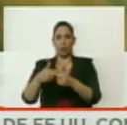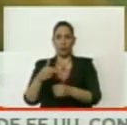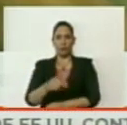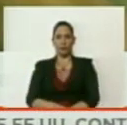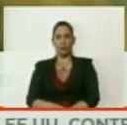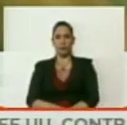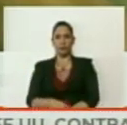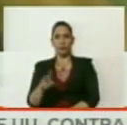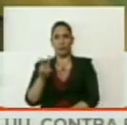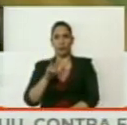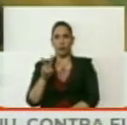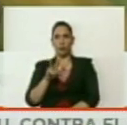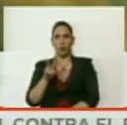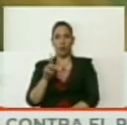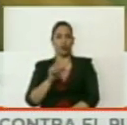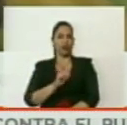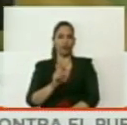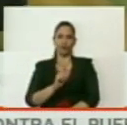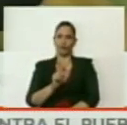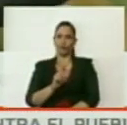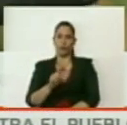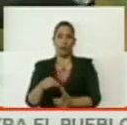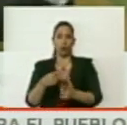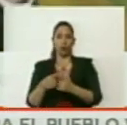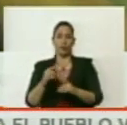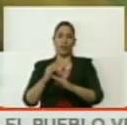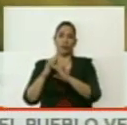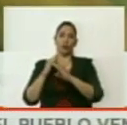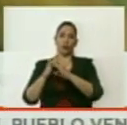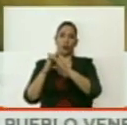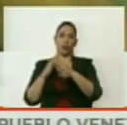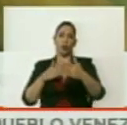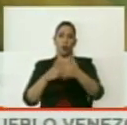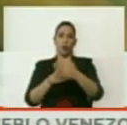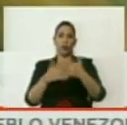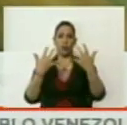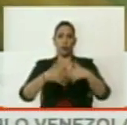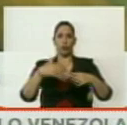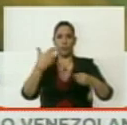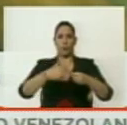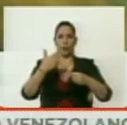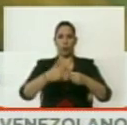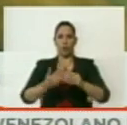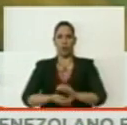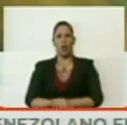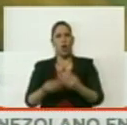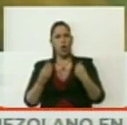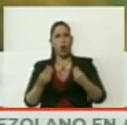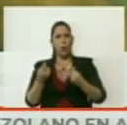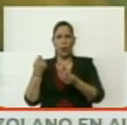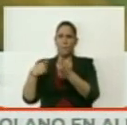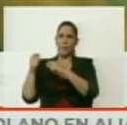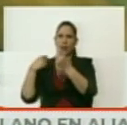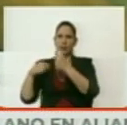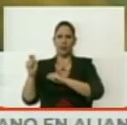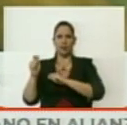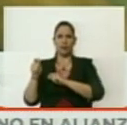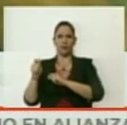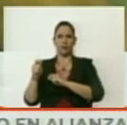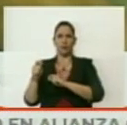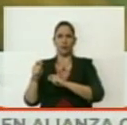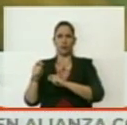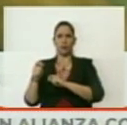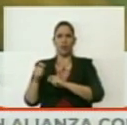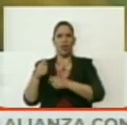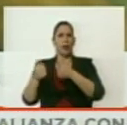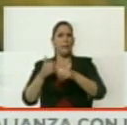A Venezuela no. Y además las sanciones contra la industria petrolera. ¿Cómo importamos partes y piezas? ¿Qué pasa